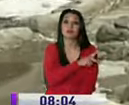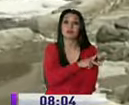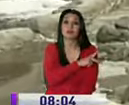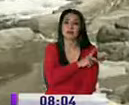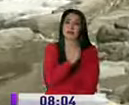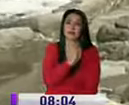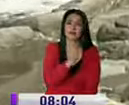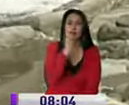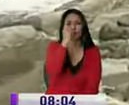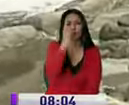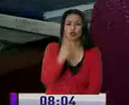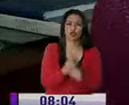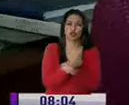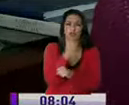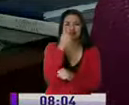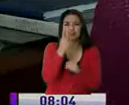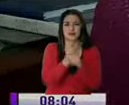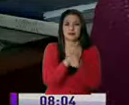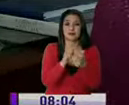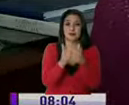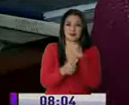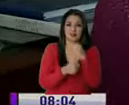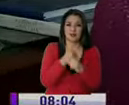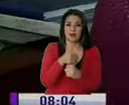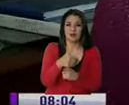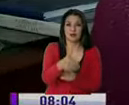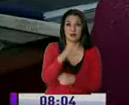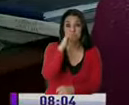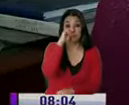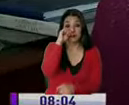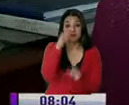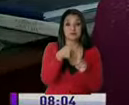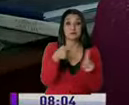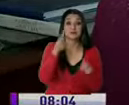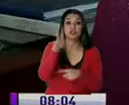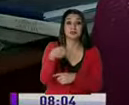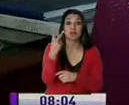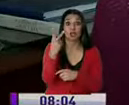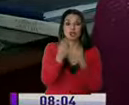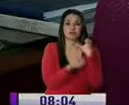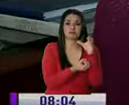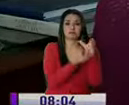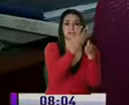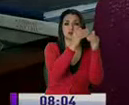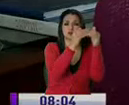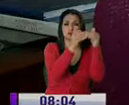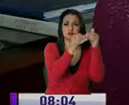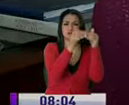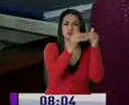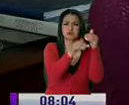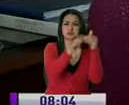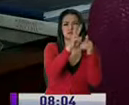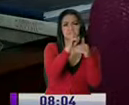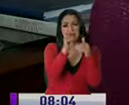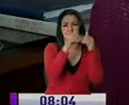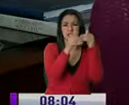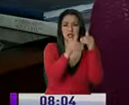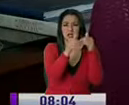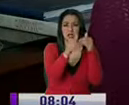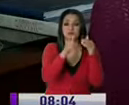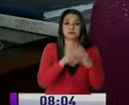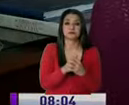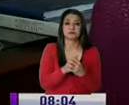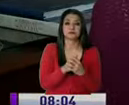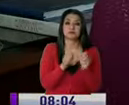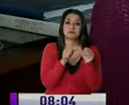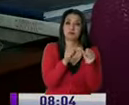1 y 2 flujos de lava por año. Hemos cuantificado varios flujos desde el 2002, estamos en más de 20 flujos de lava, y todos estos han